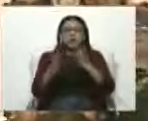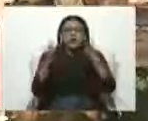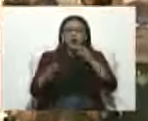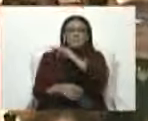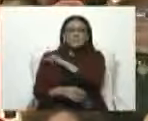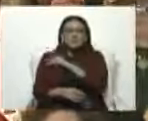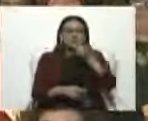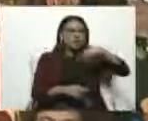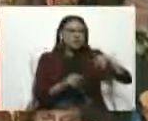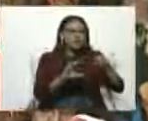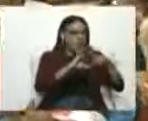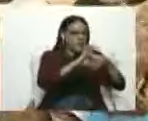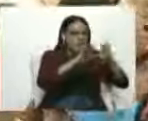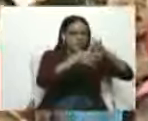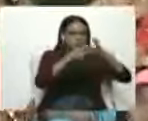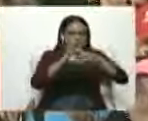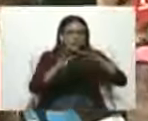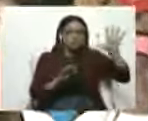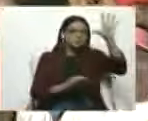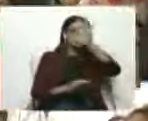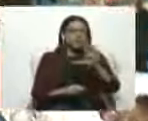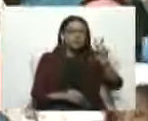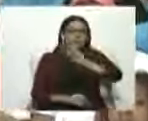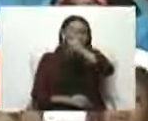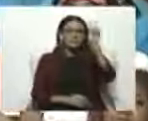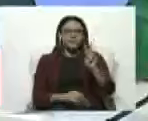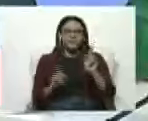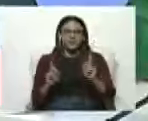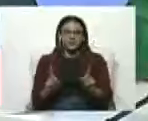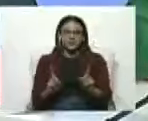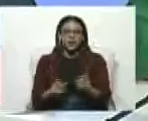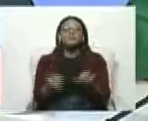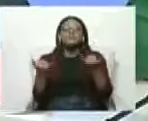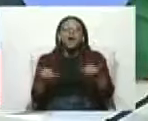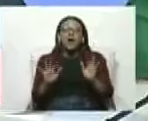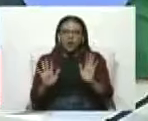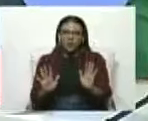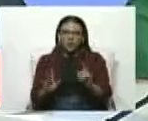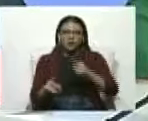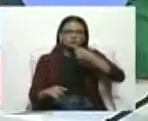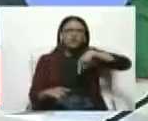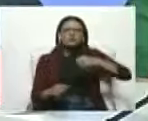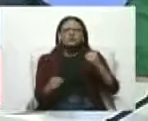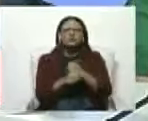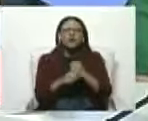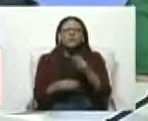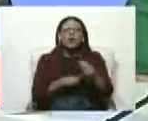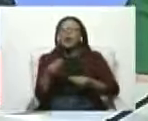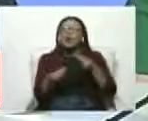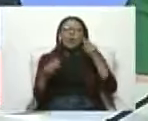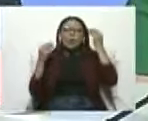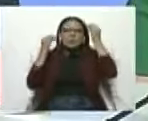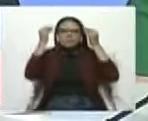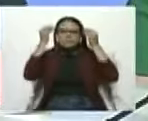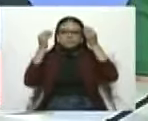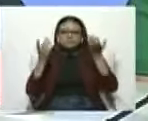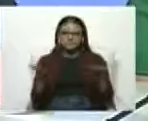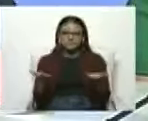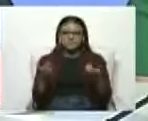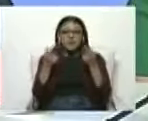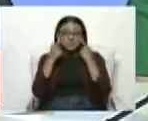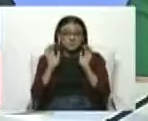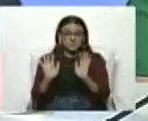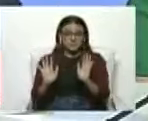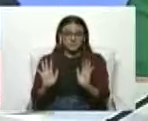que están por todo el país, que están por todo el país. Ahora, ¿cómo hacer esto? Porque, fíjense,